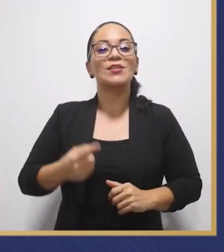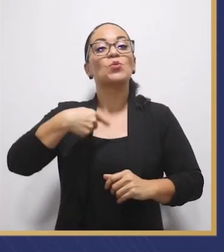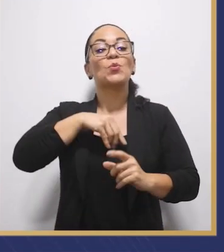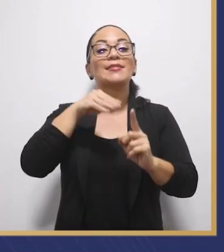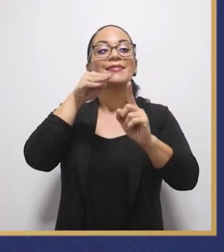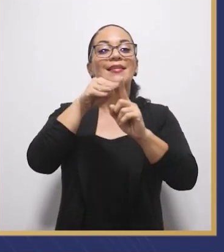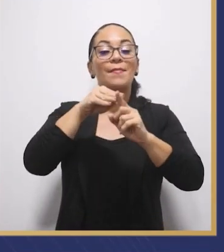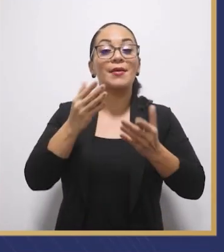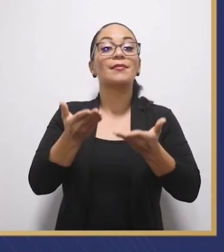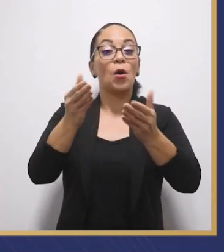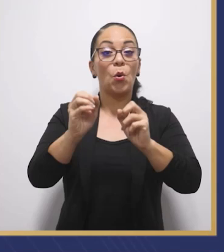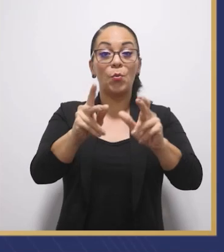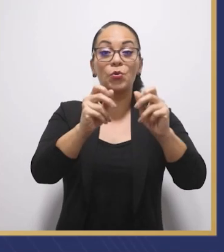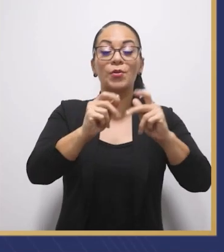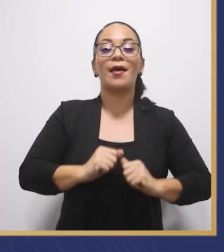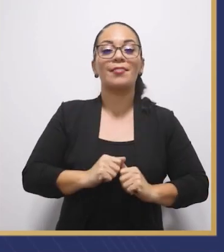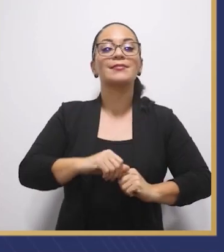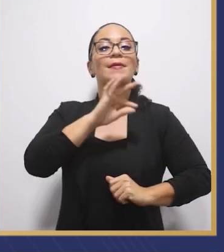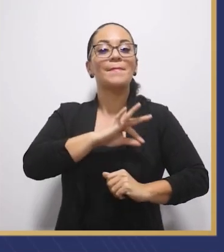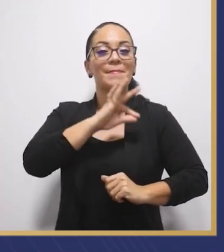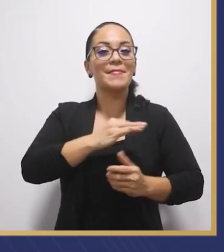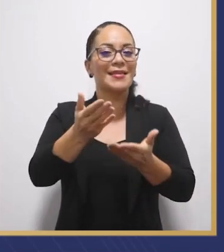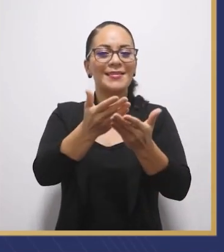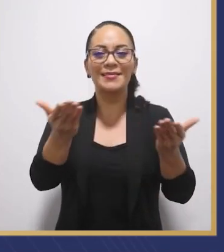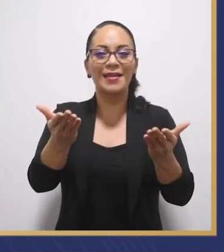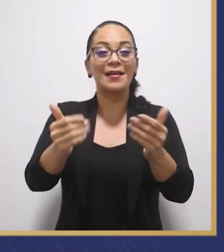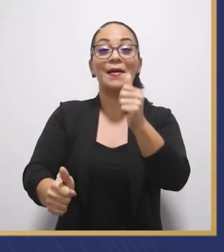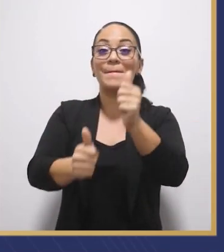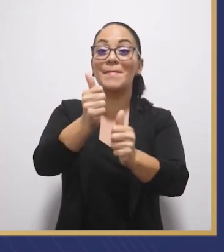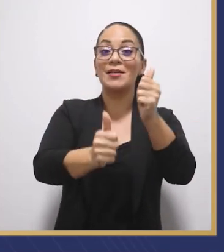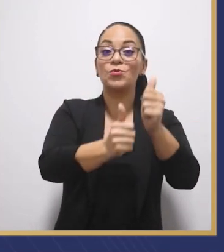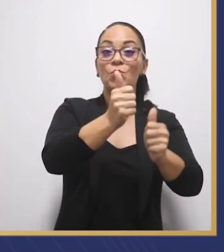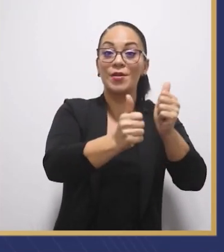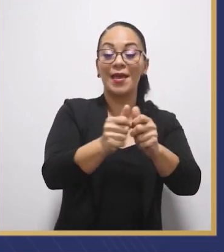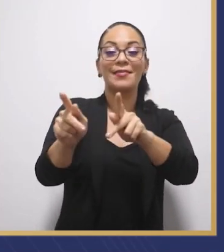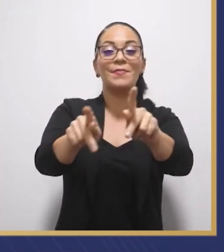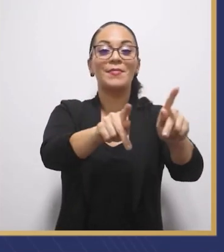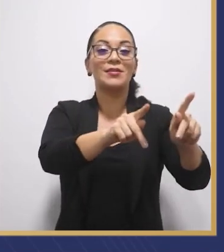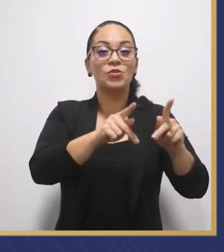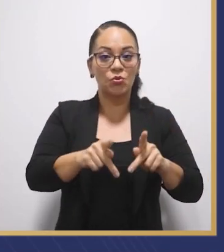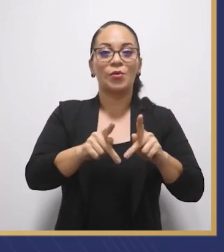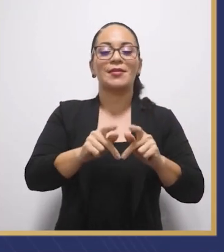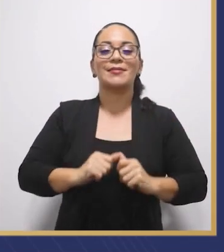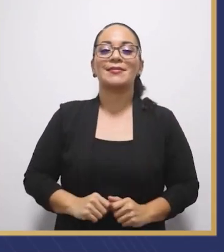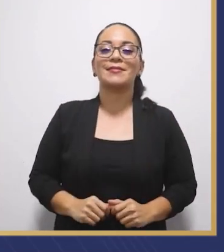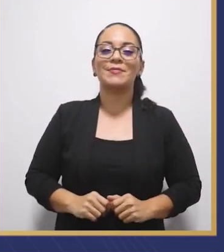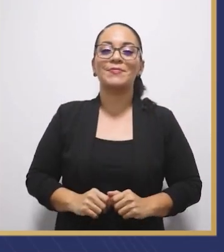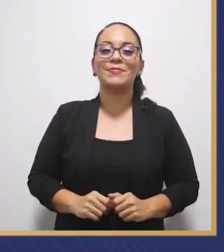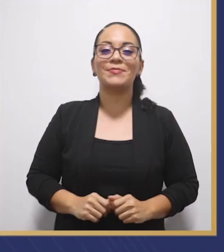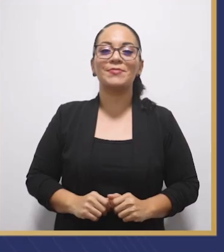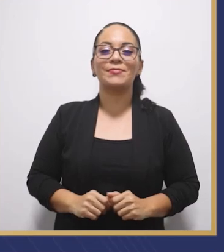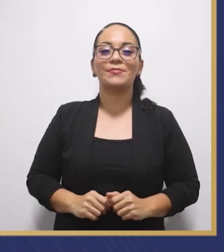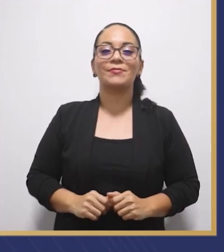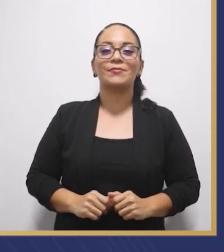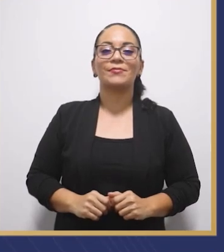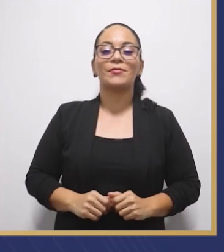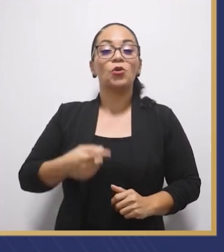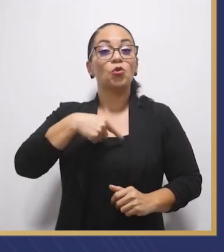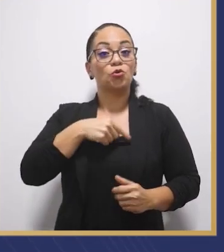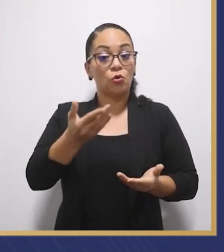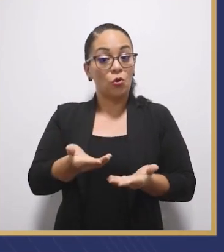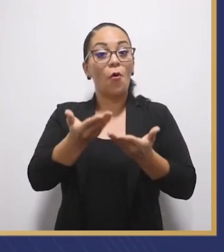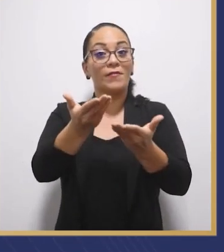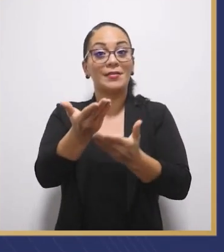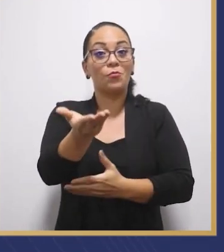meta es generar oportunidades y bienestar a la mayor cantidad de ciudadanos posible. Les ofrecemos una